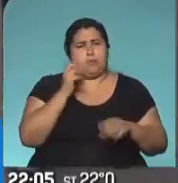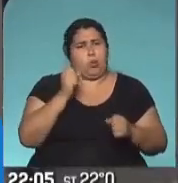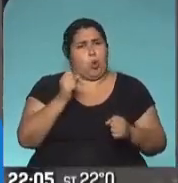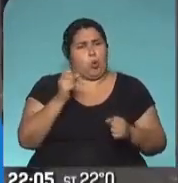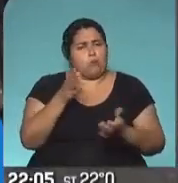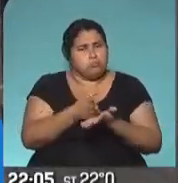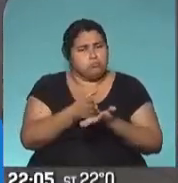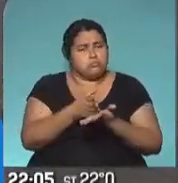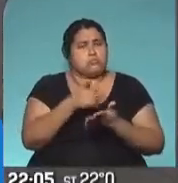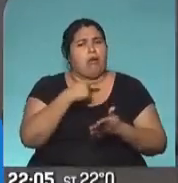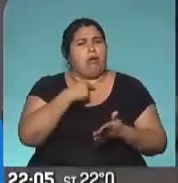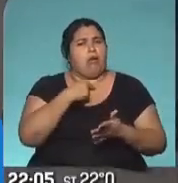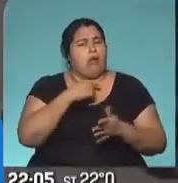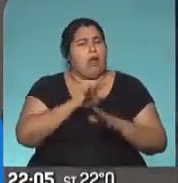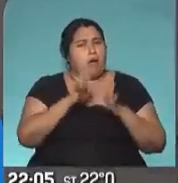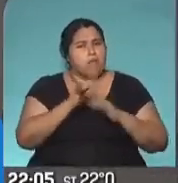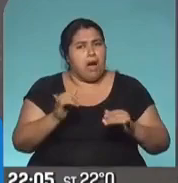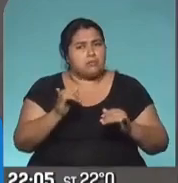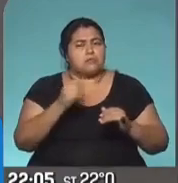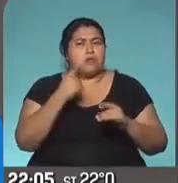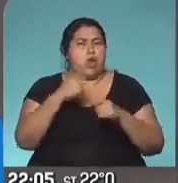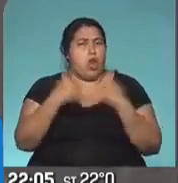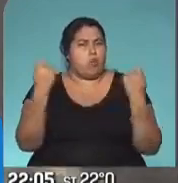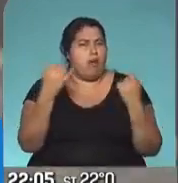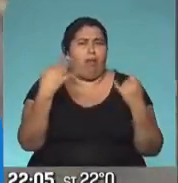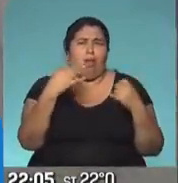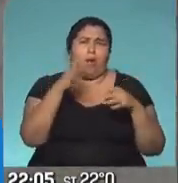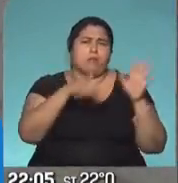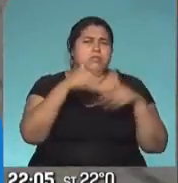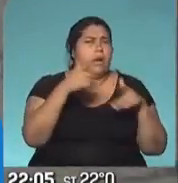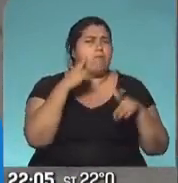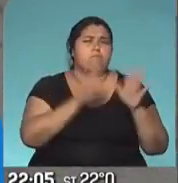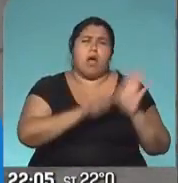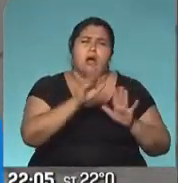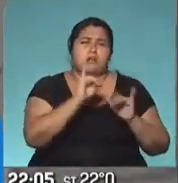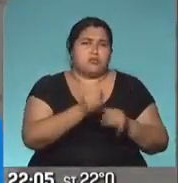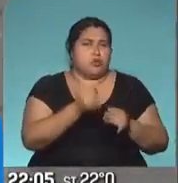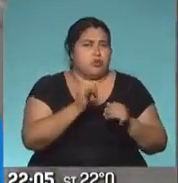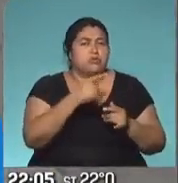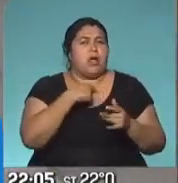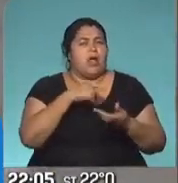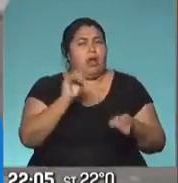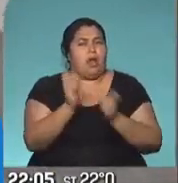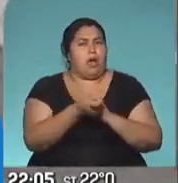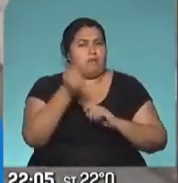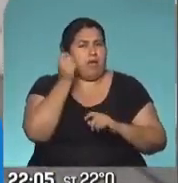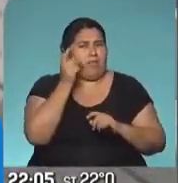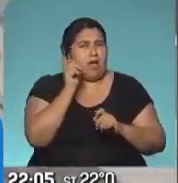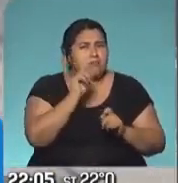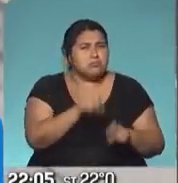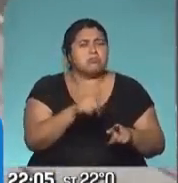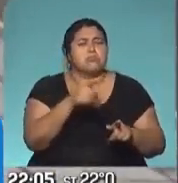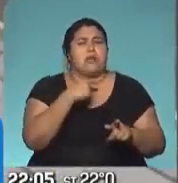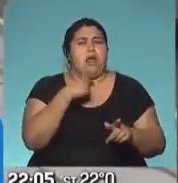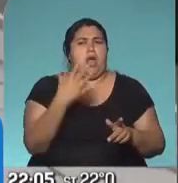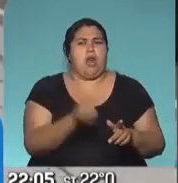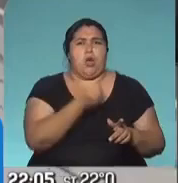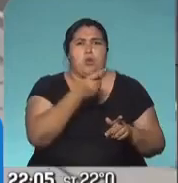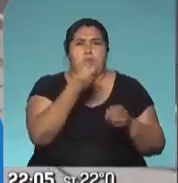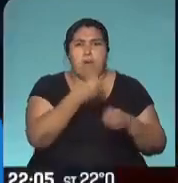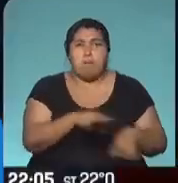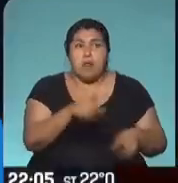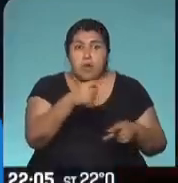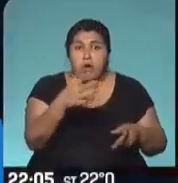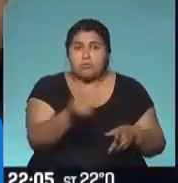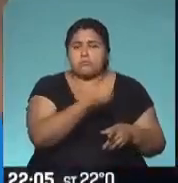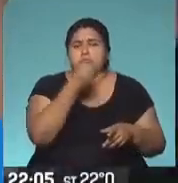para romper el impasse fue convocar a estos comicios, con la esperanza de cambiar la composición legislativa, recuperar la mayoría perdida y